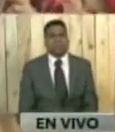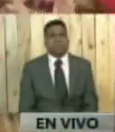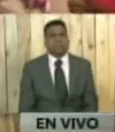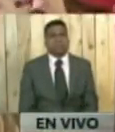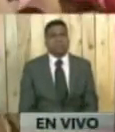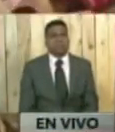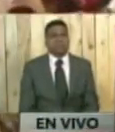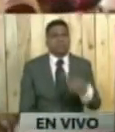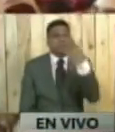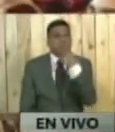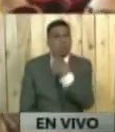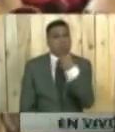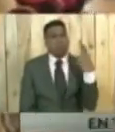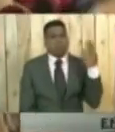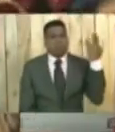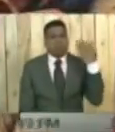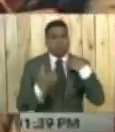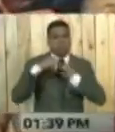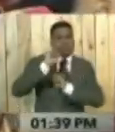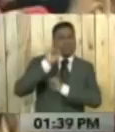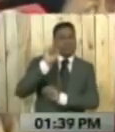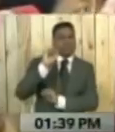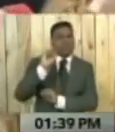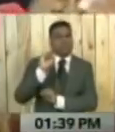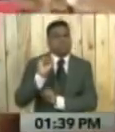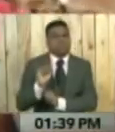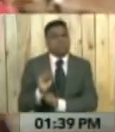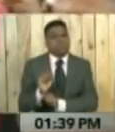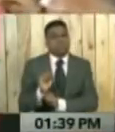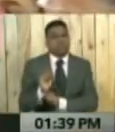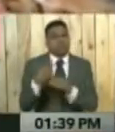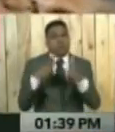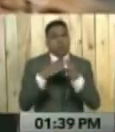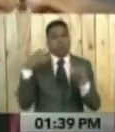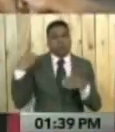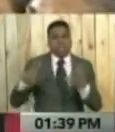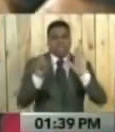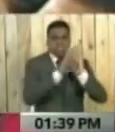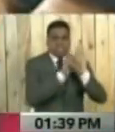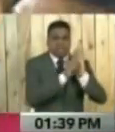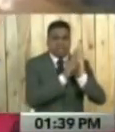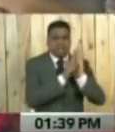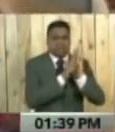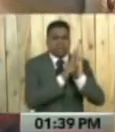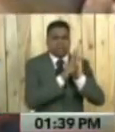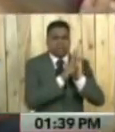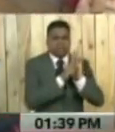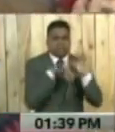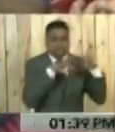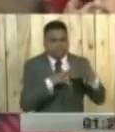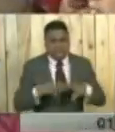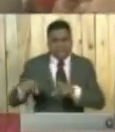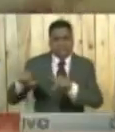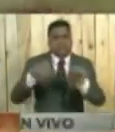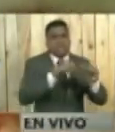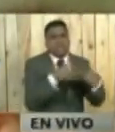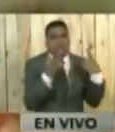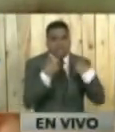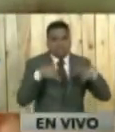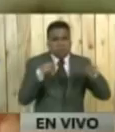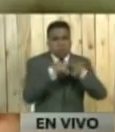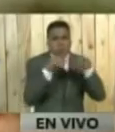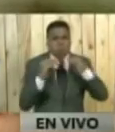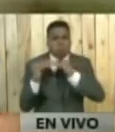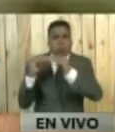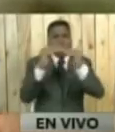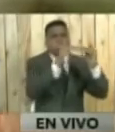Juro defender los derechos de la madre tierra, de la igualdad